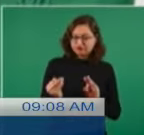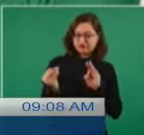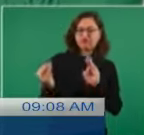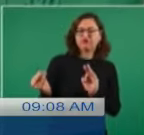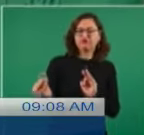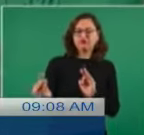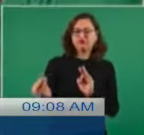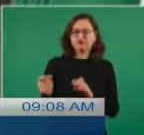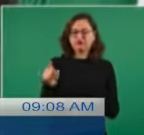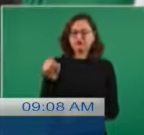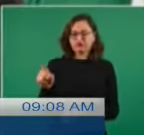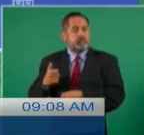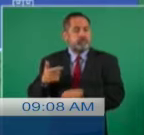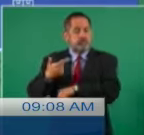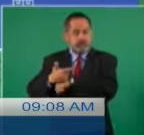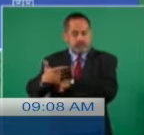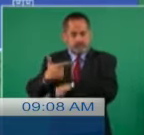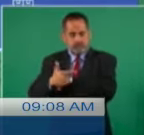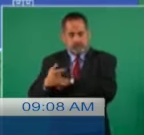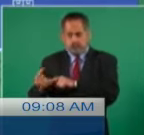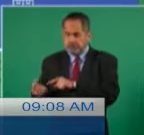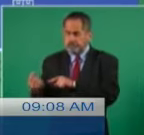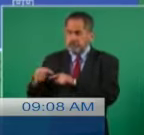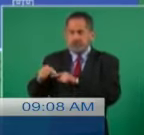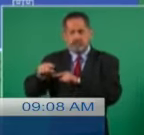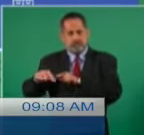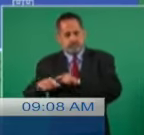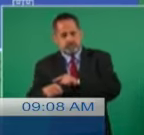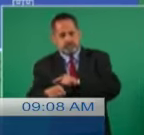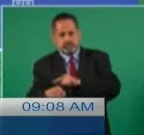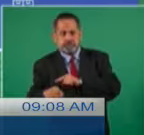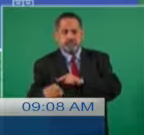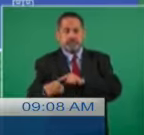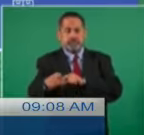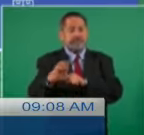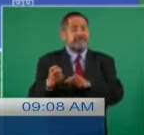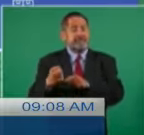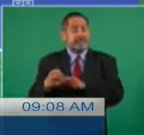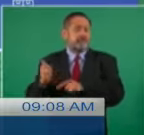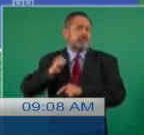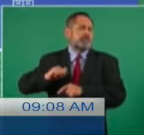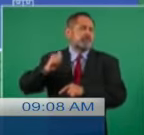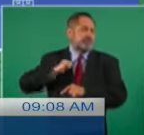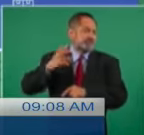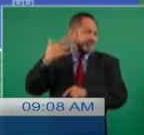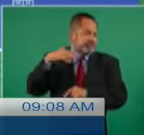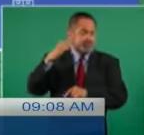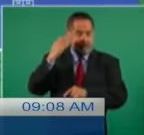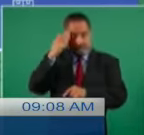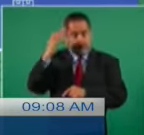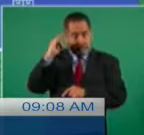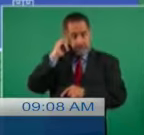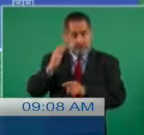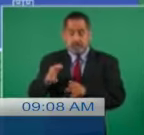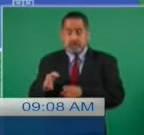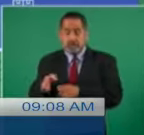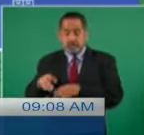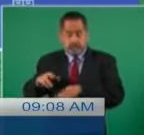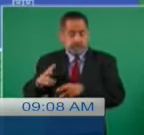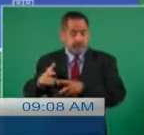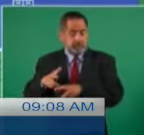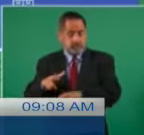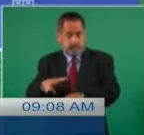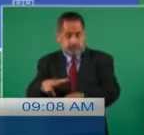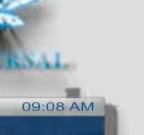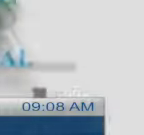que la sentencia cambie. Por lo pronto, ayer el presidente empezó el primer día de veda hablando más de 30 minutos del